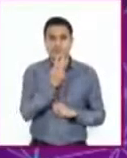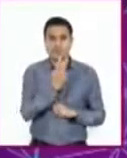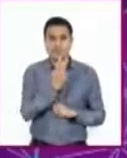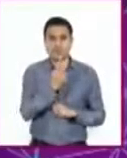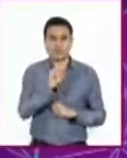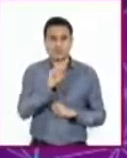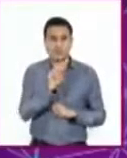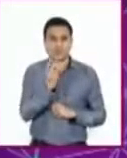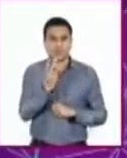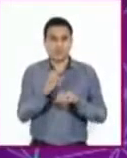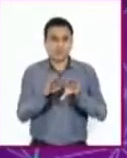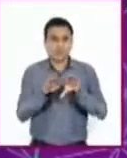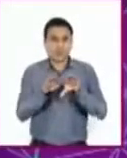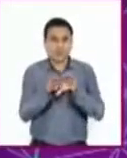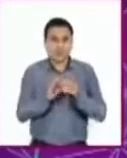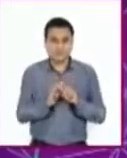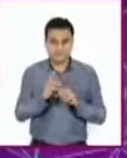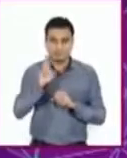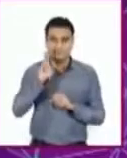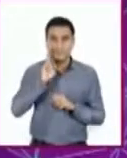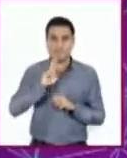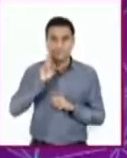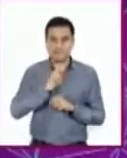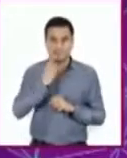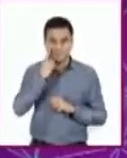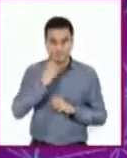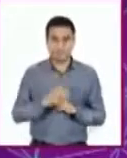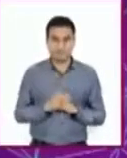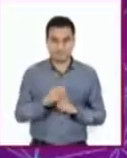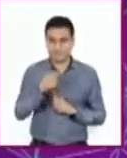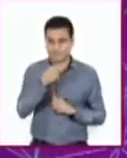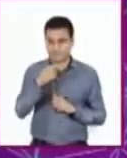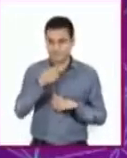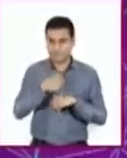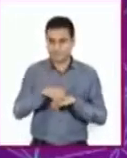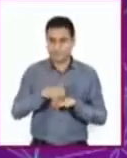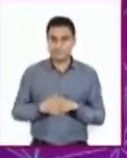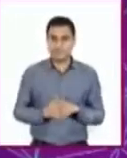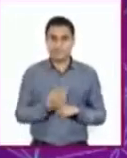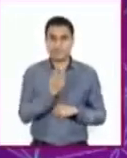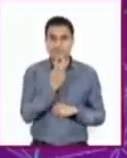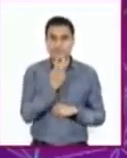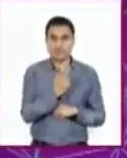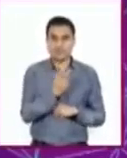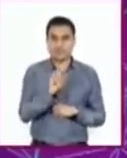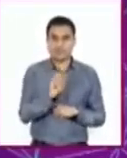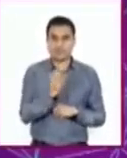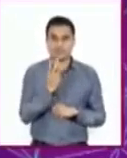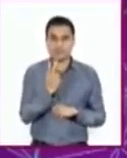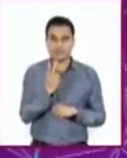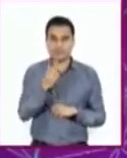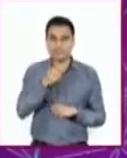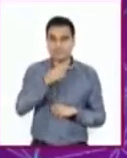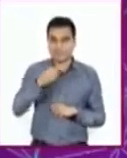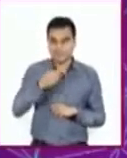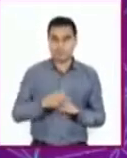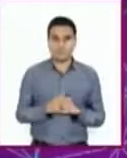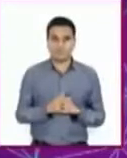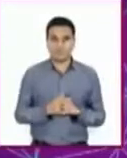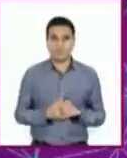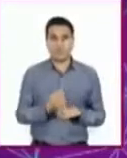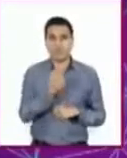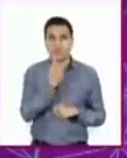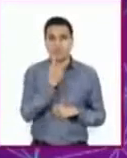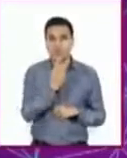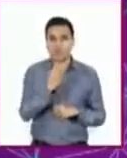2 décimos. Para ello, planteamos la sustracción 2 enteros 2 décimos menos 1 entero